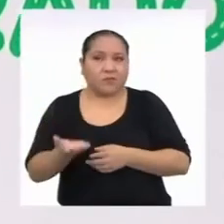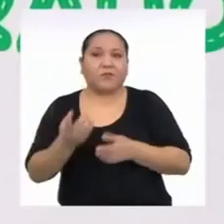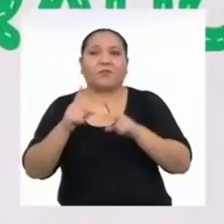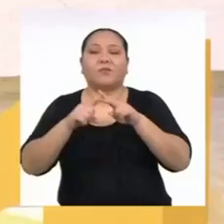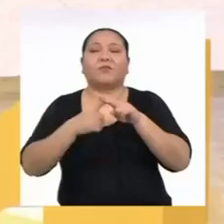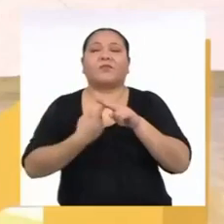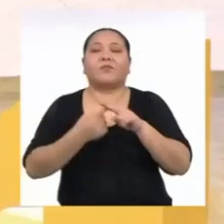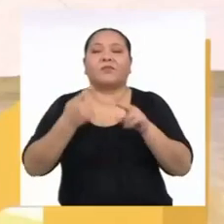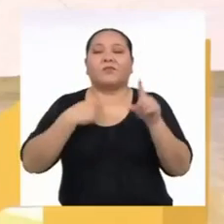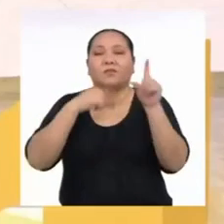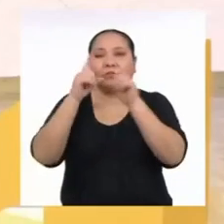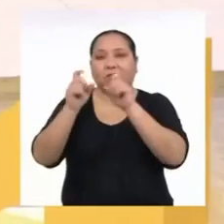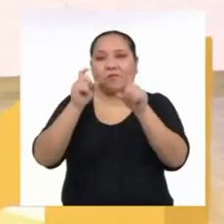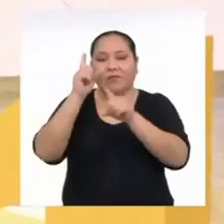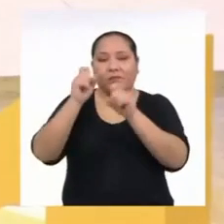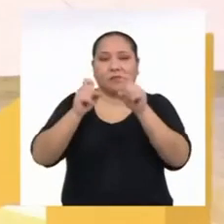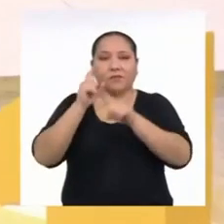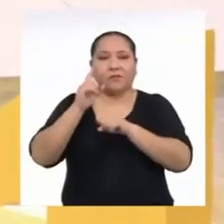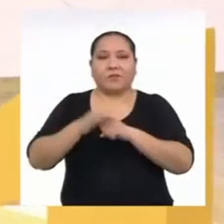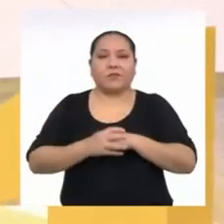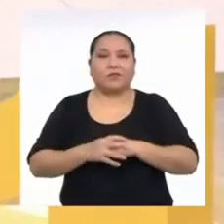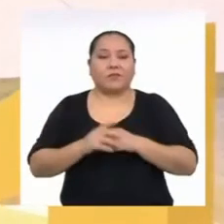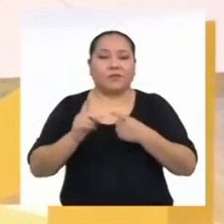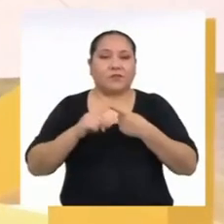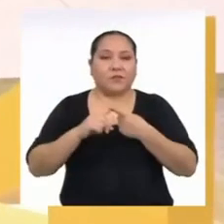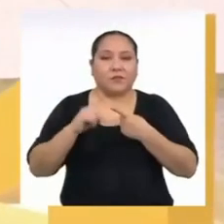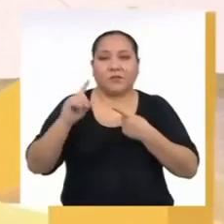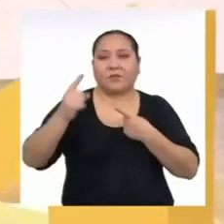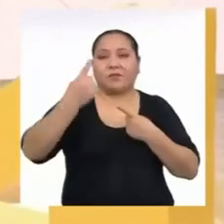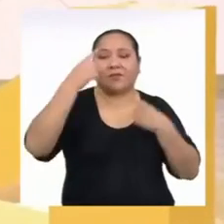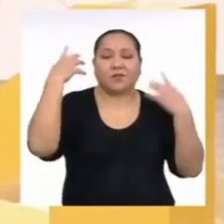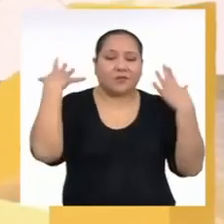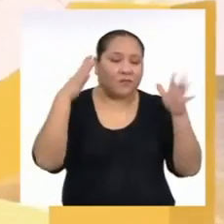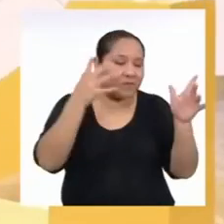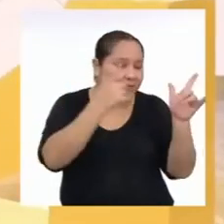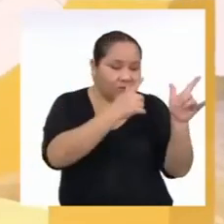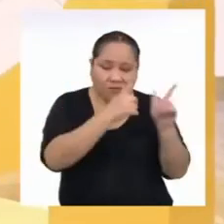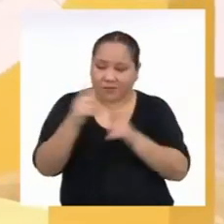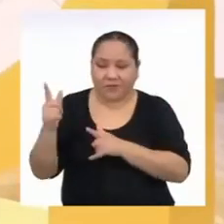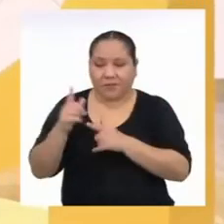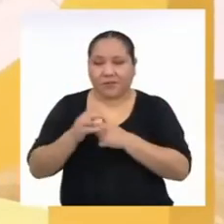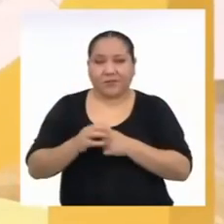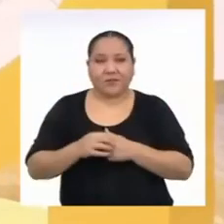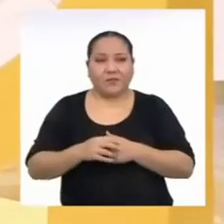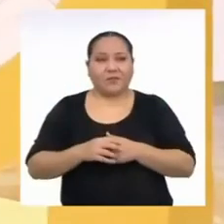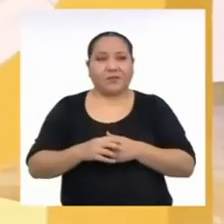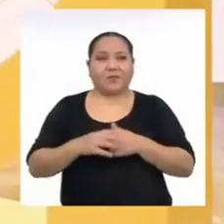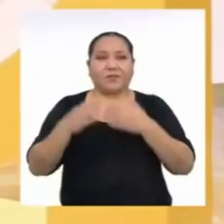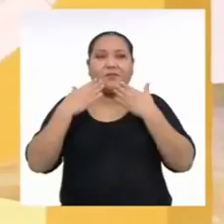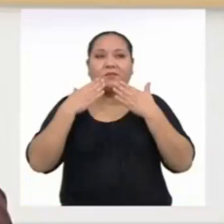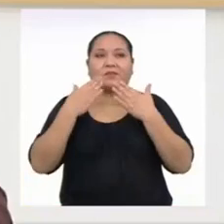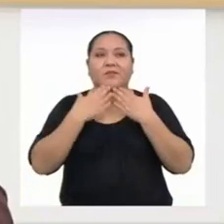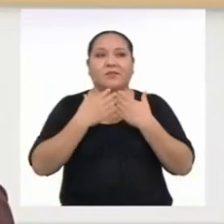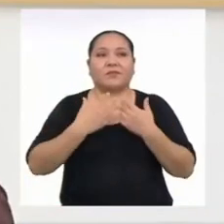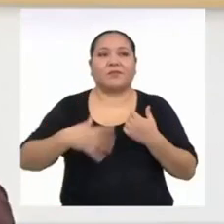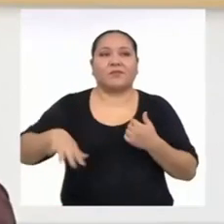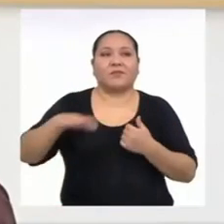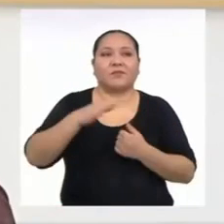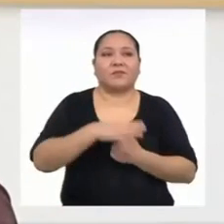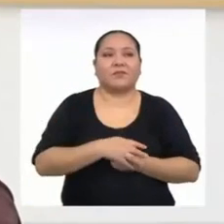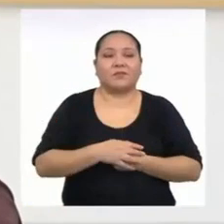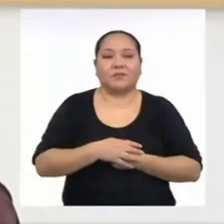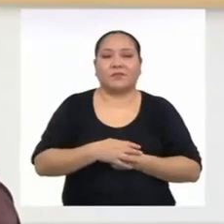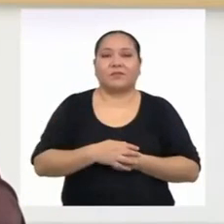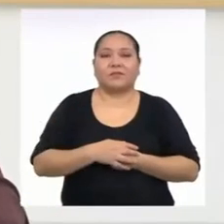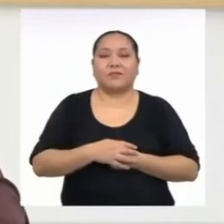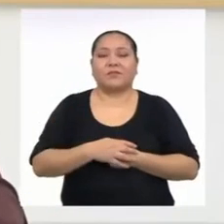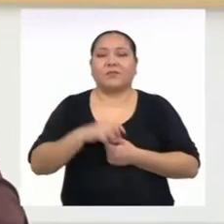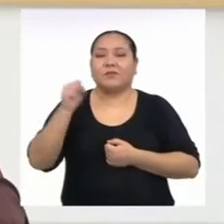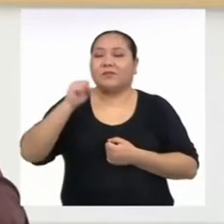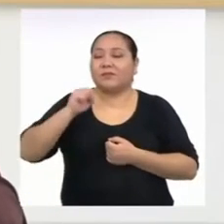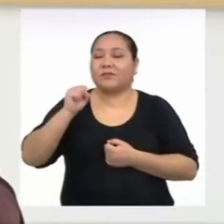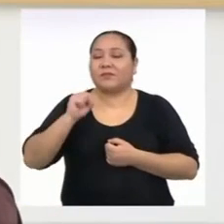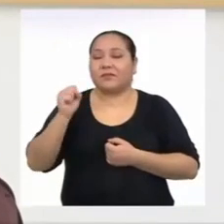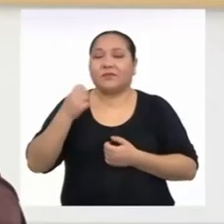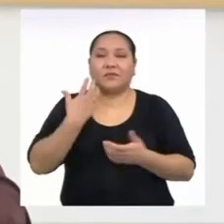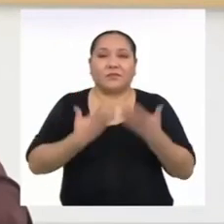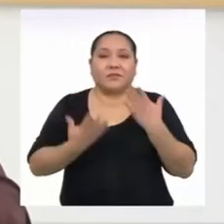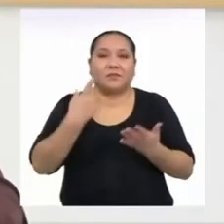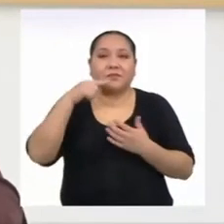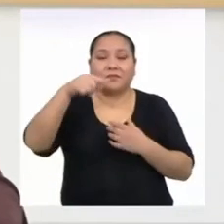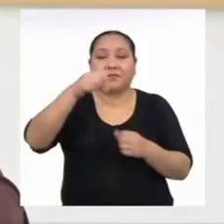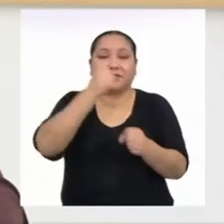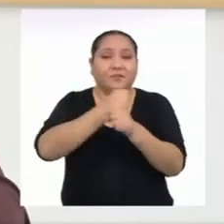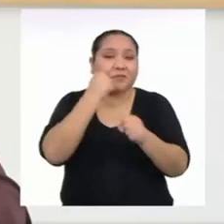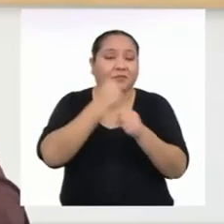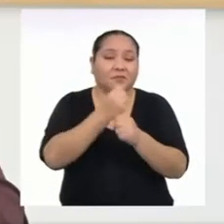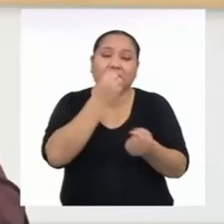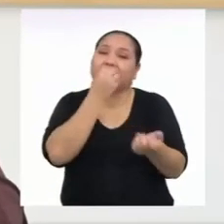encuesta. El primer paso ha sido cumplido. Gracias, como siempre. Seguro este será un trabajo muy